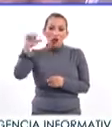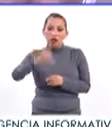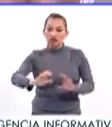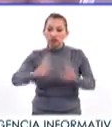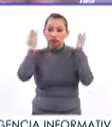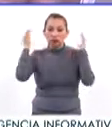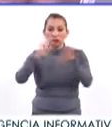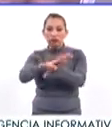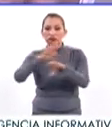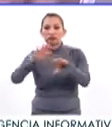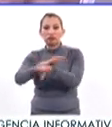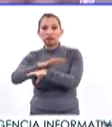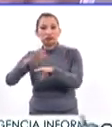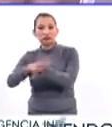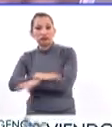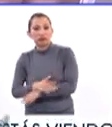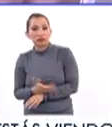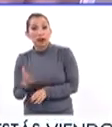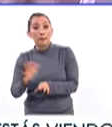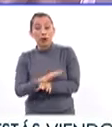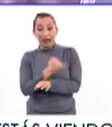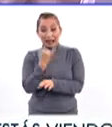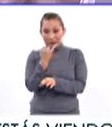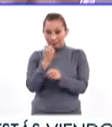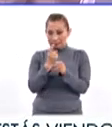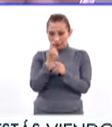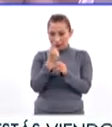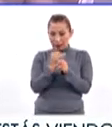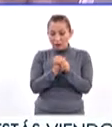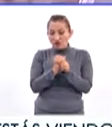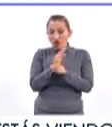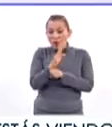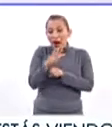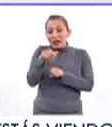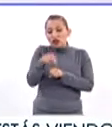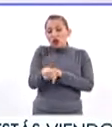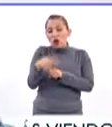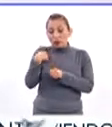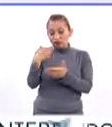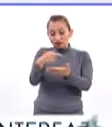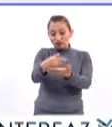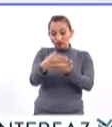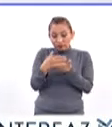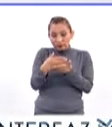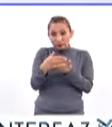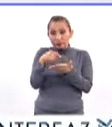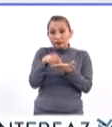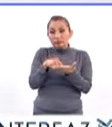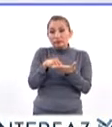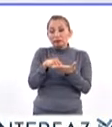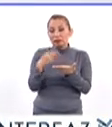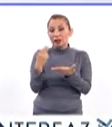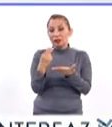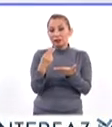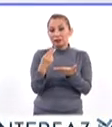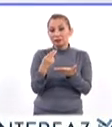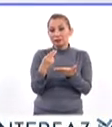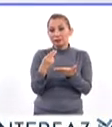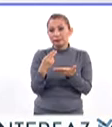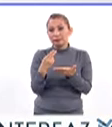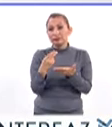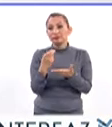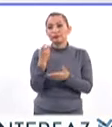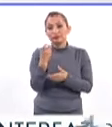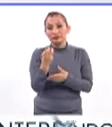de lo que platicamos, porque la información viene en el momento en el que se requiere. De